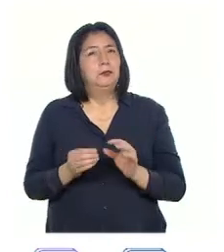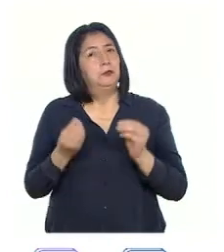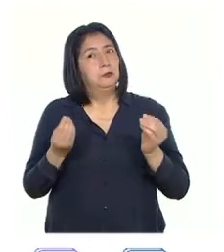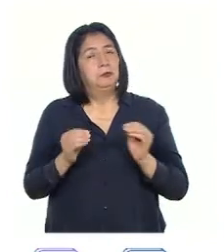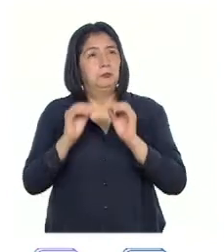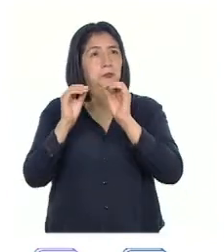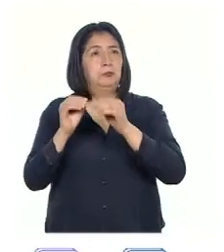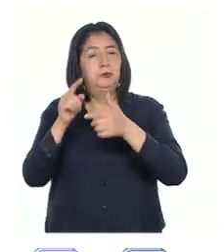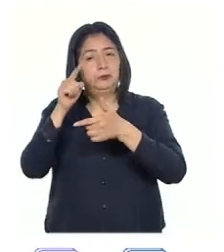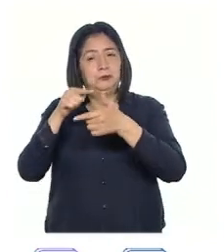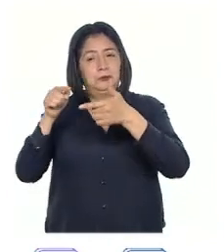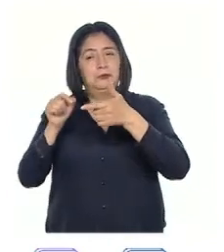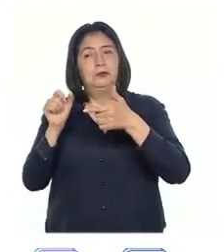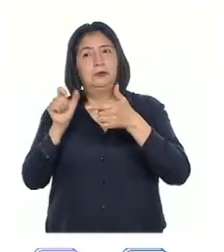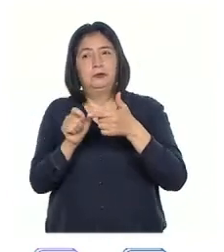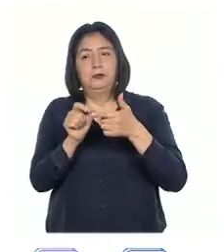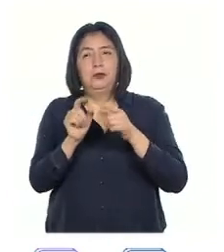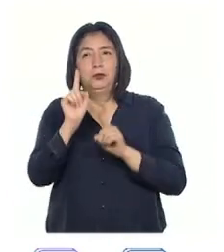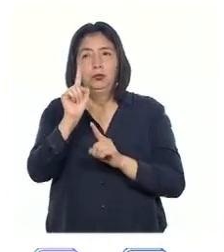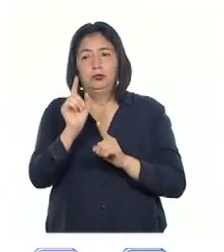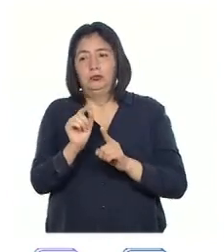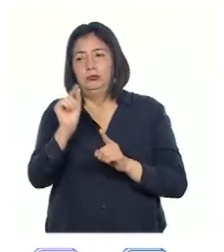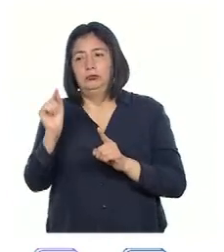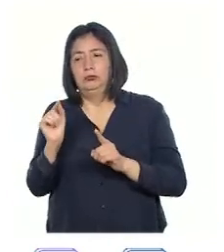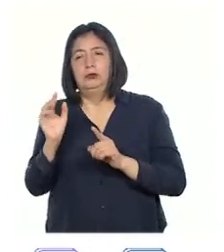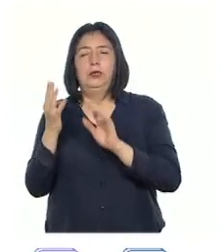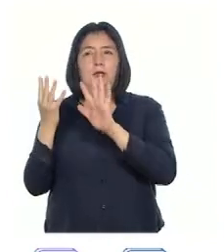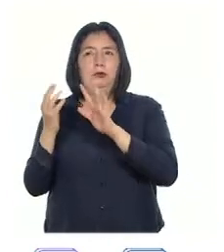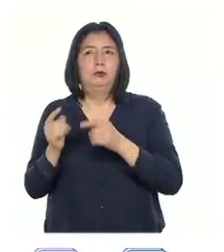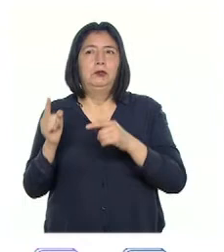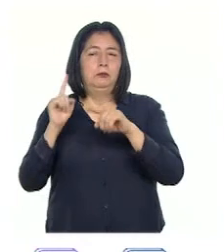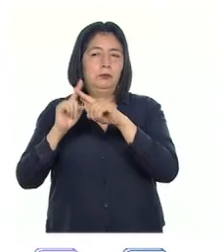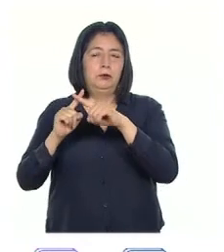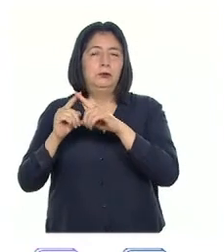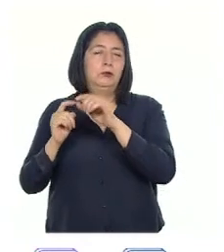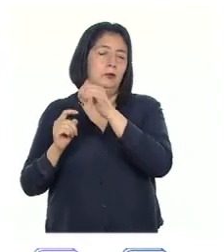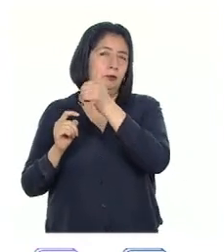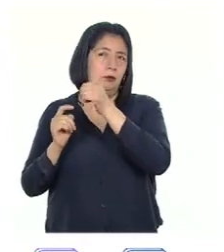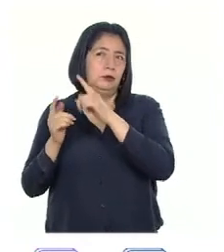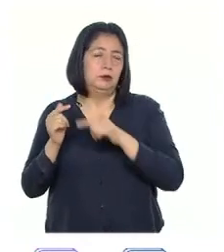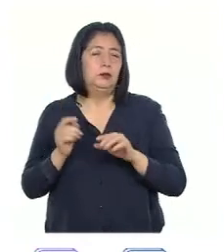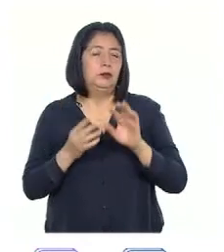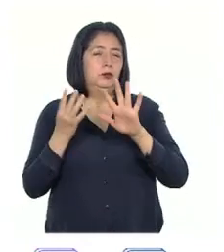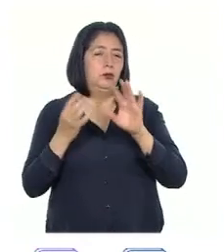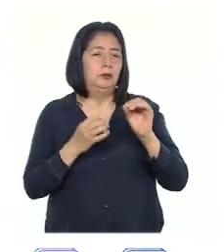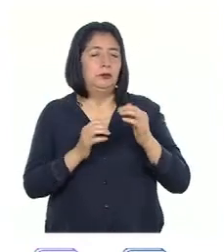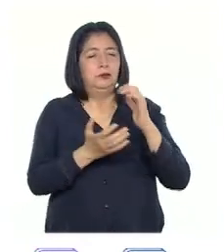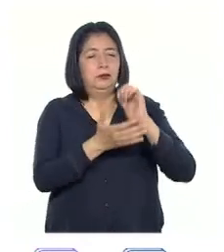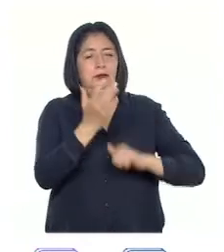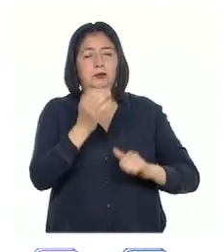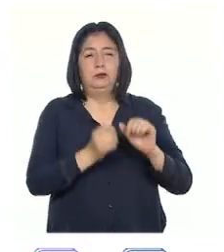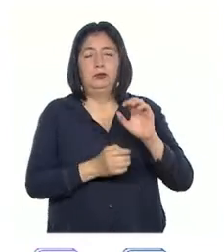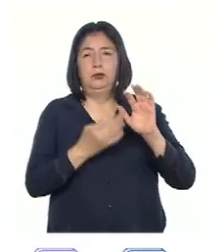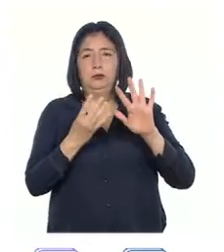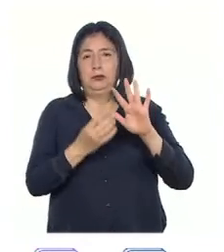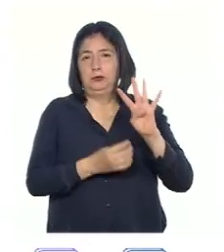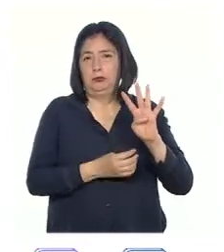Pongo entonces el 9 al costado del 1, multiplico 9 por 10 y el 90 que obtengo lo resto de